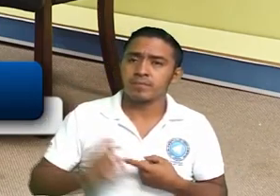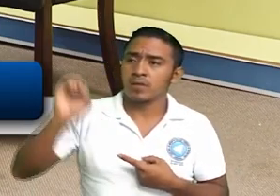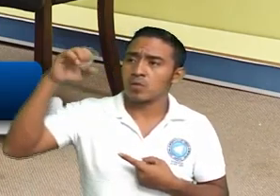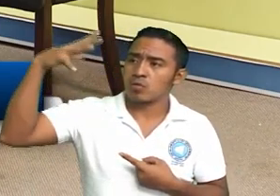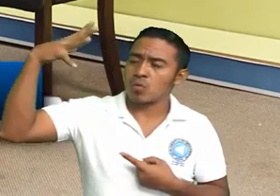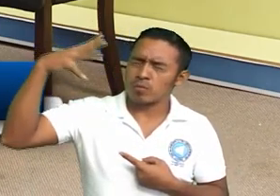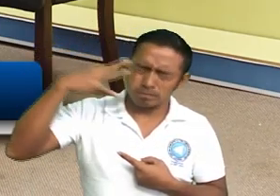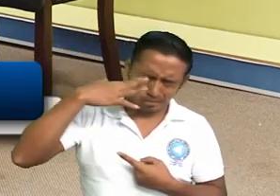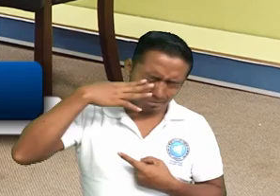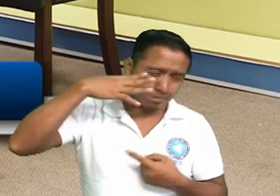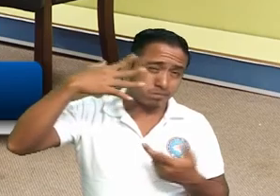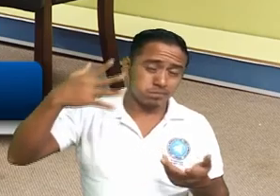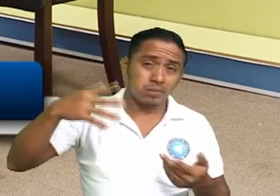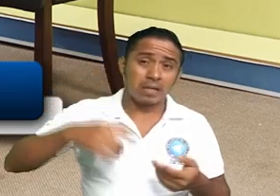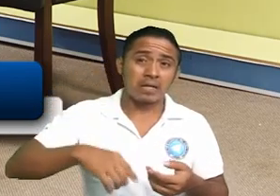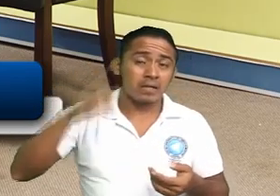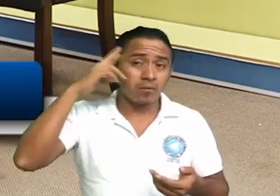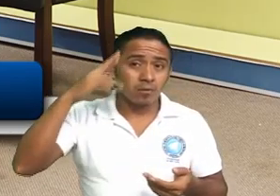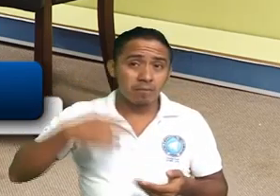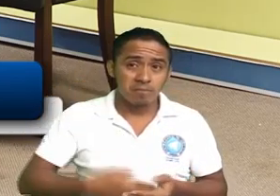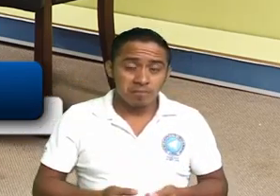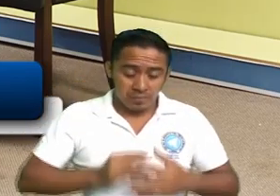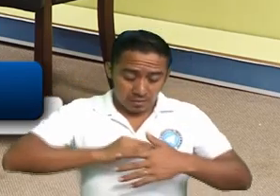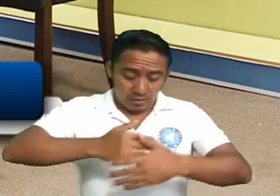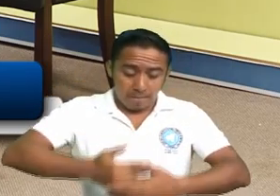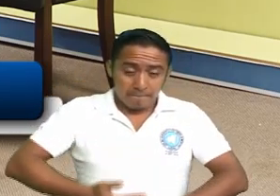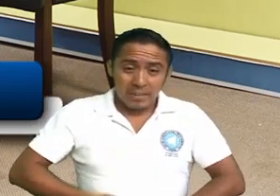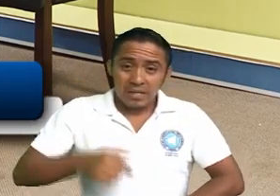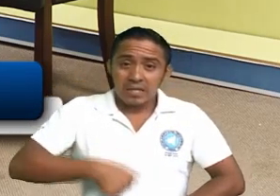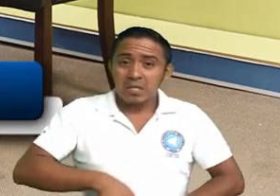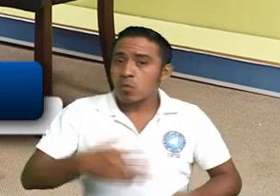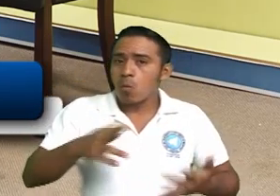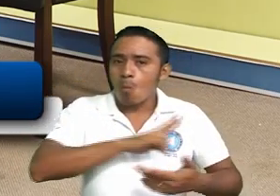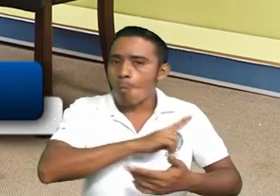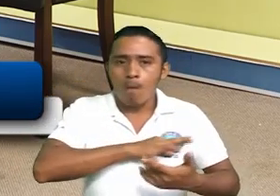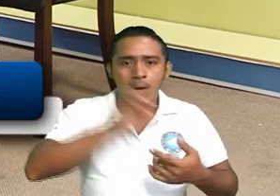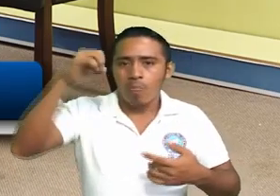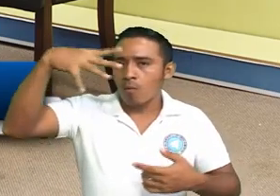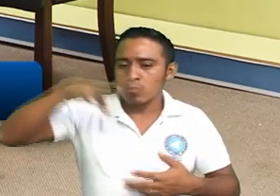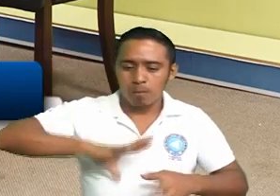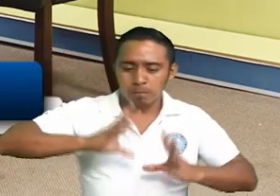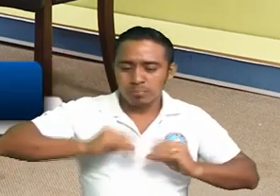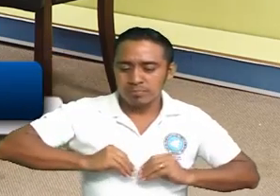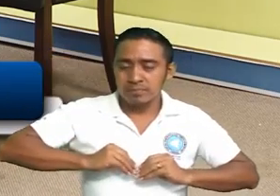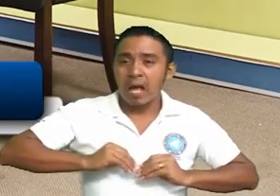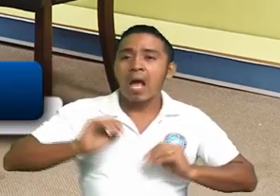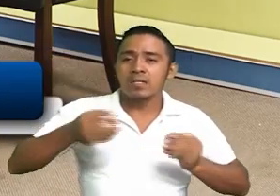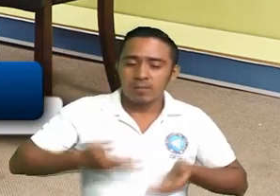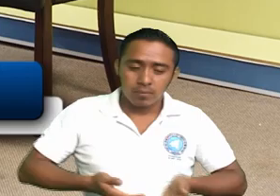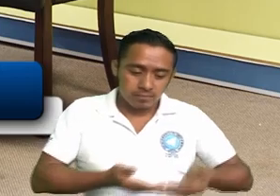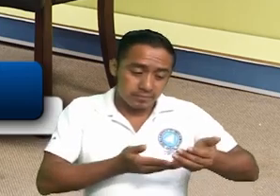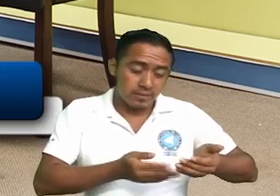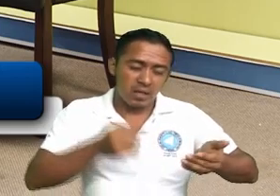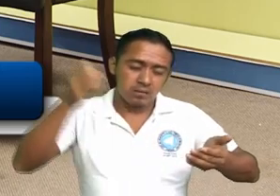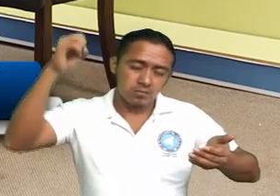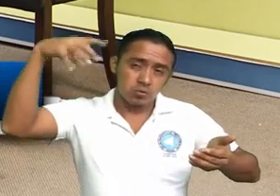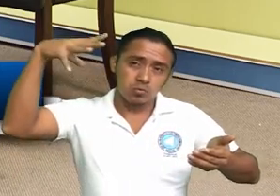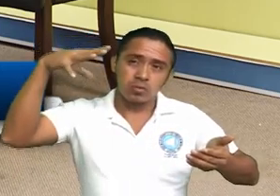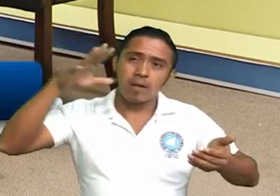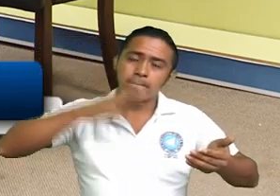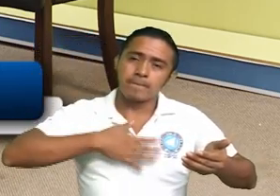importante en este caso? El ambiente para dormir debe de ser un ambiente tranquilo. Acogedor. Sí. Acogedor. El bebé